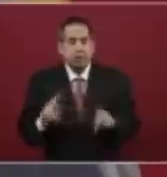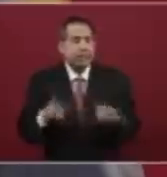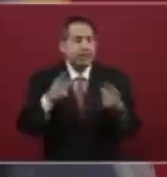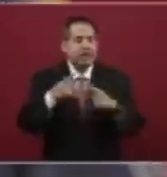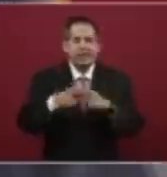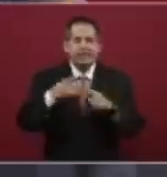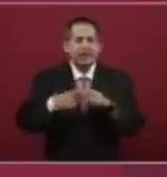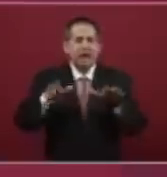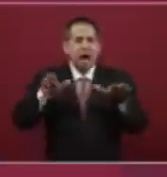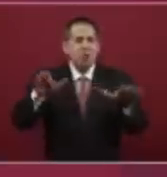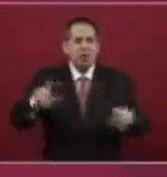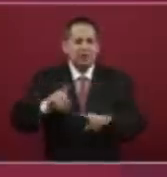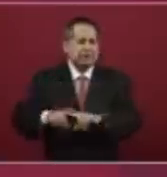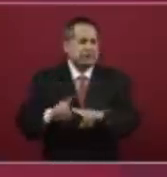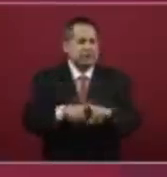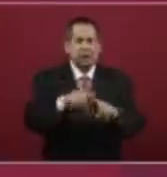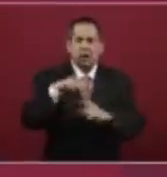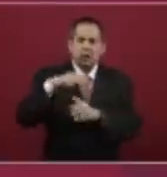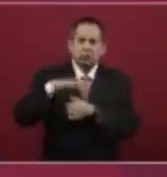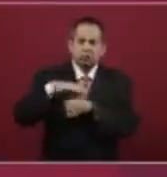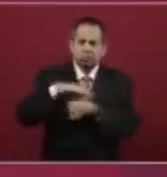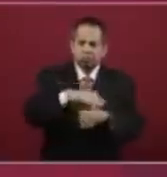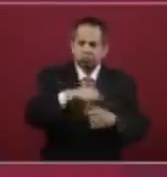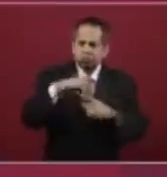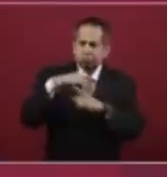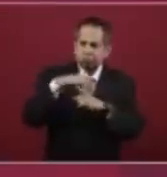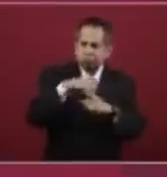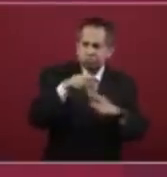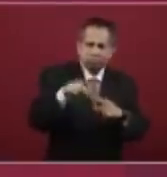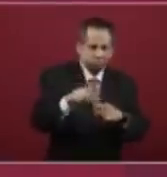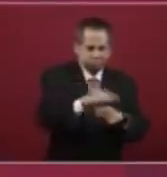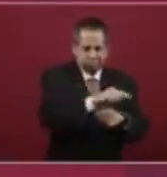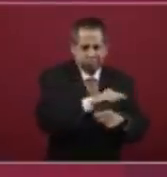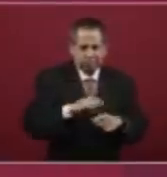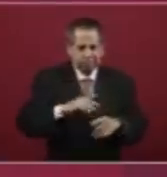la flotilla de aviones y de helicópteros que